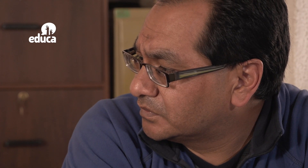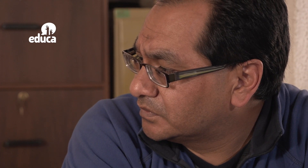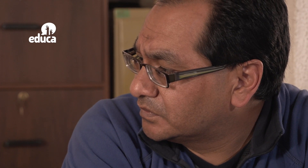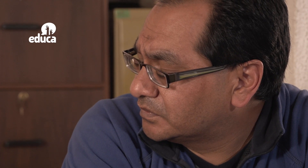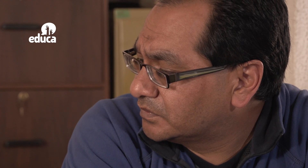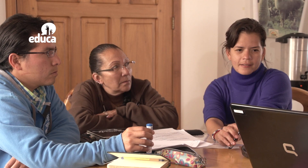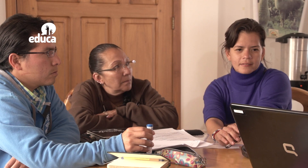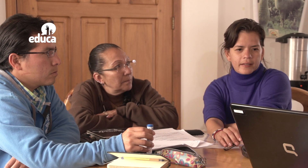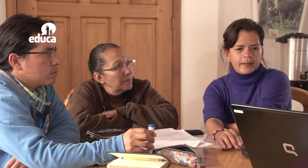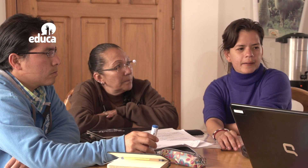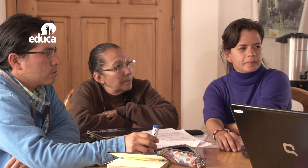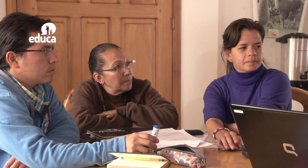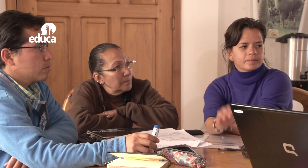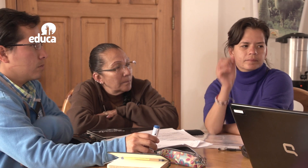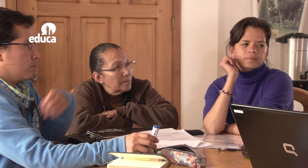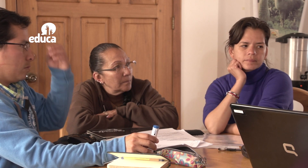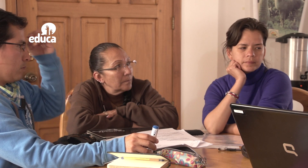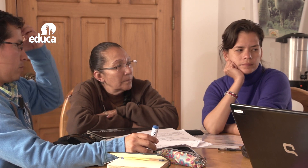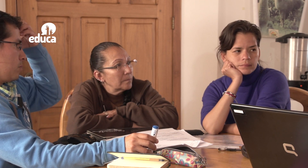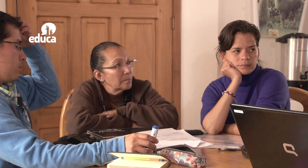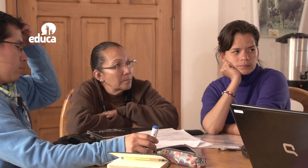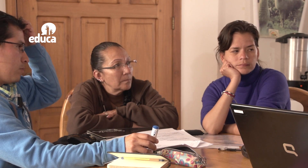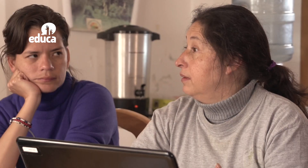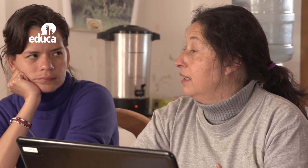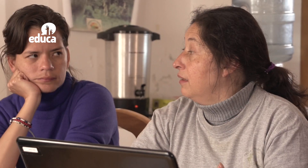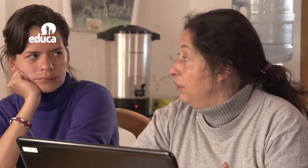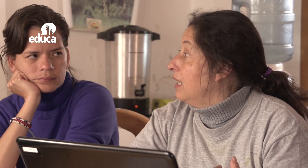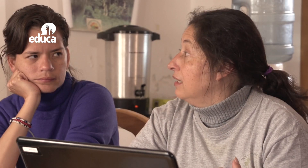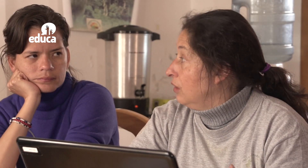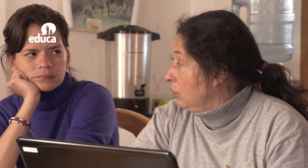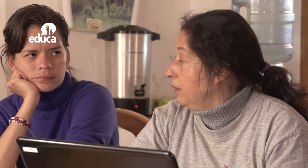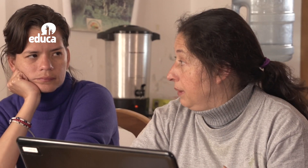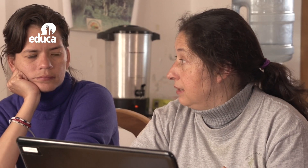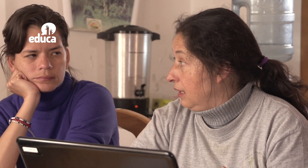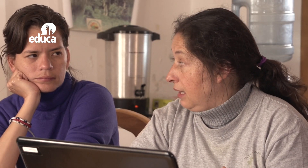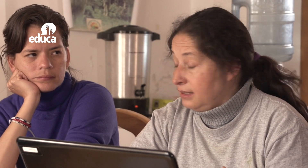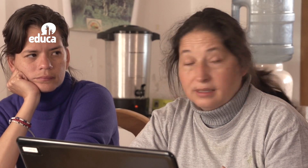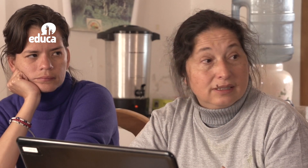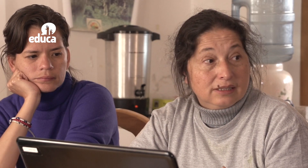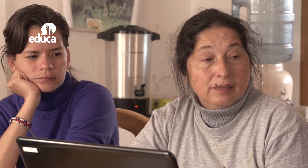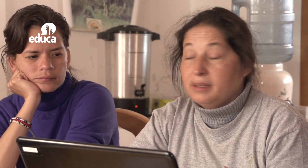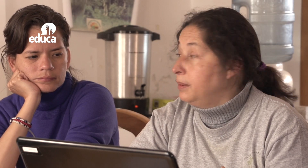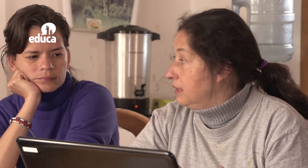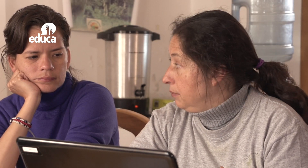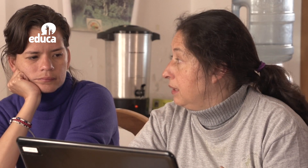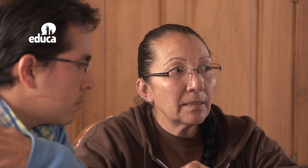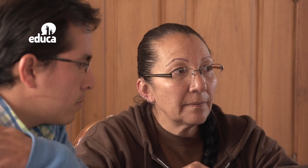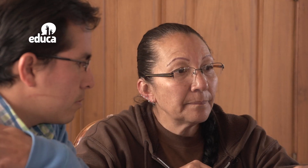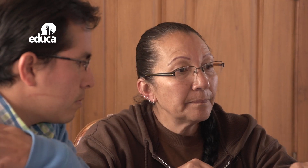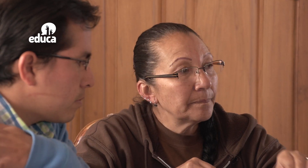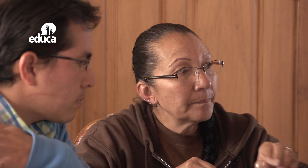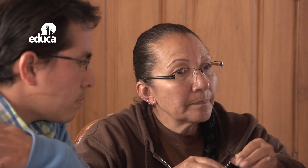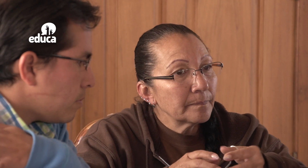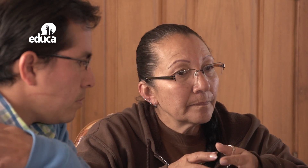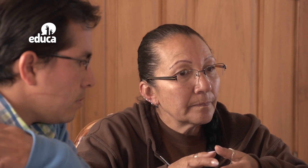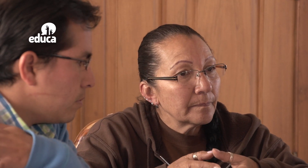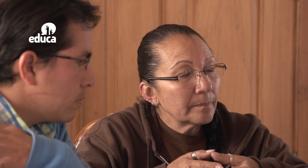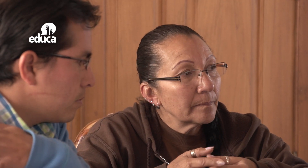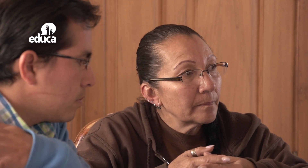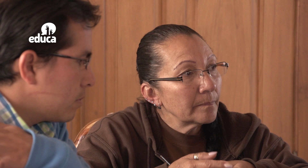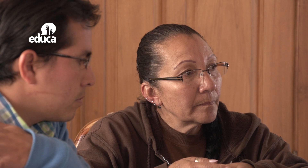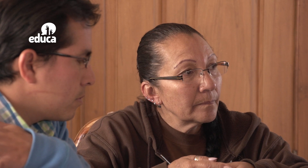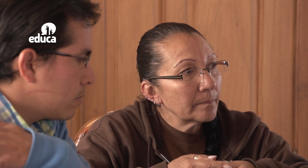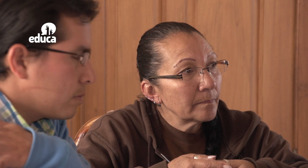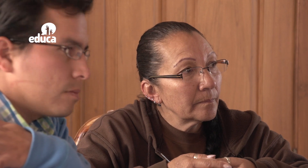aporta? Todo lo que es diversificación de parcelas, certificación de parcelas, sistemas participativos de garantía